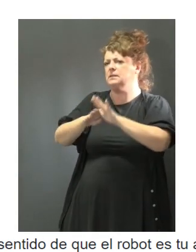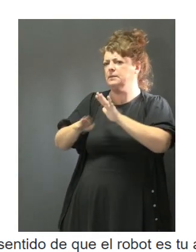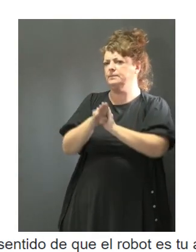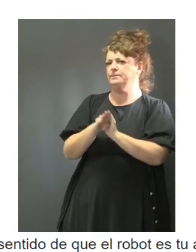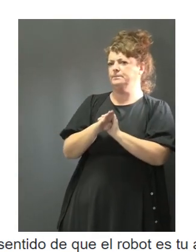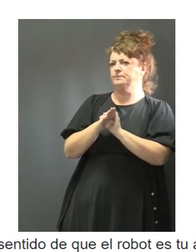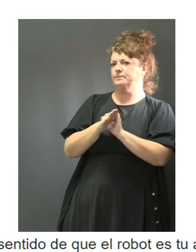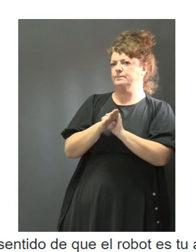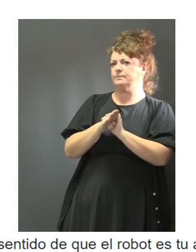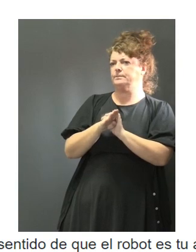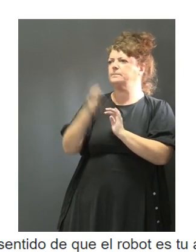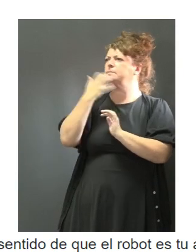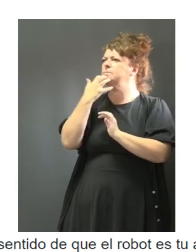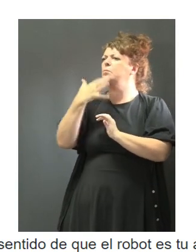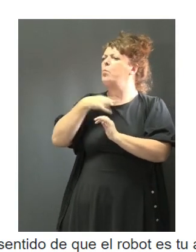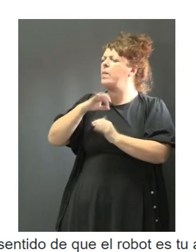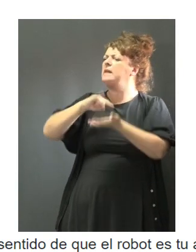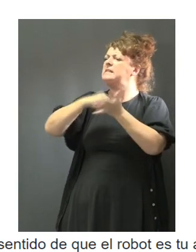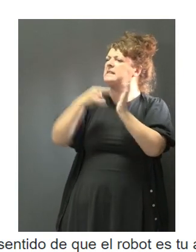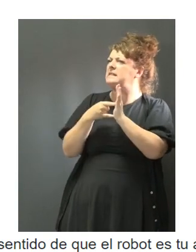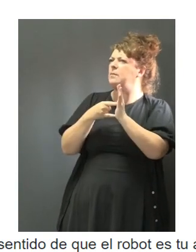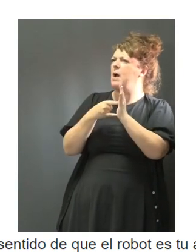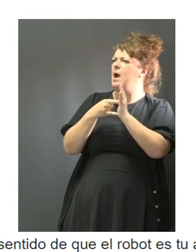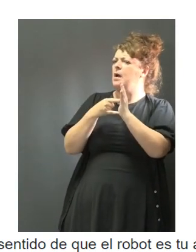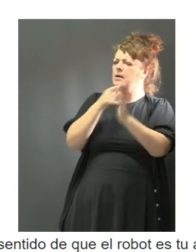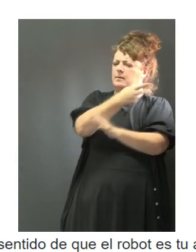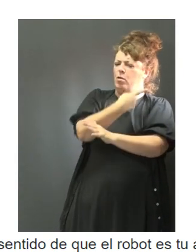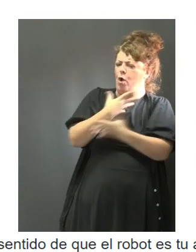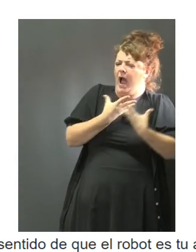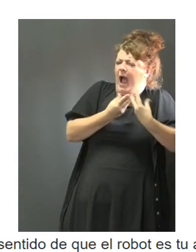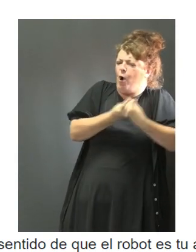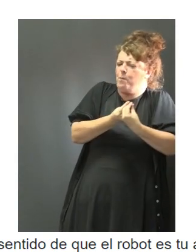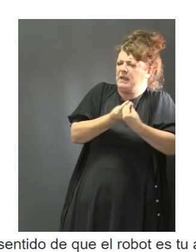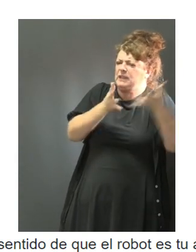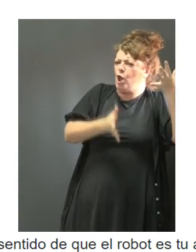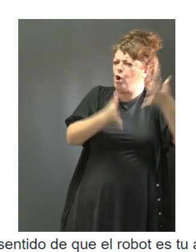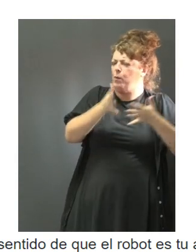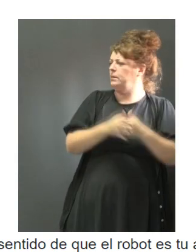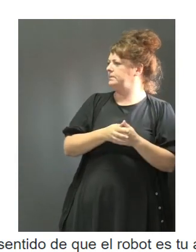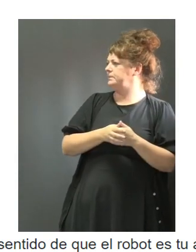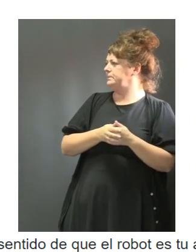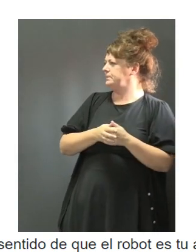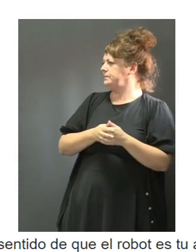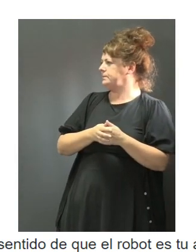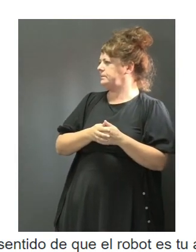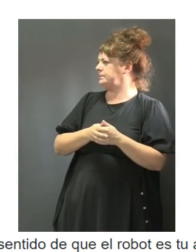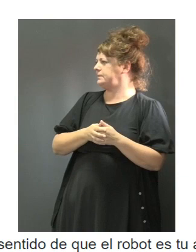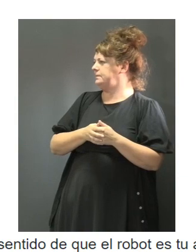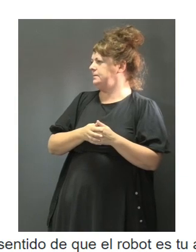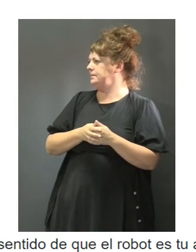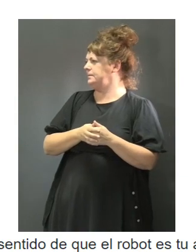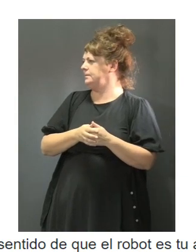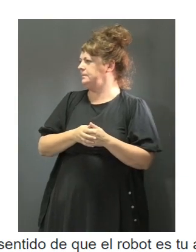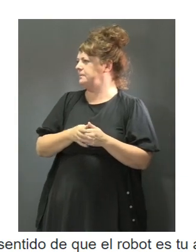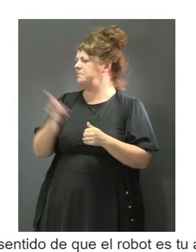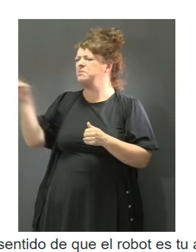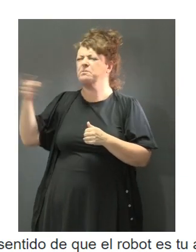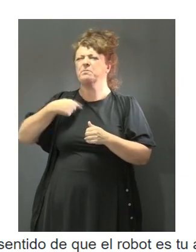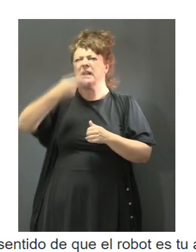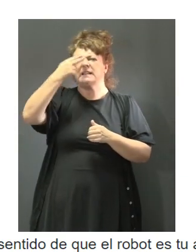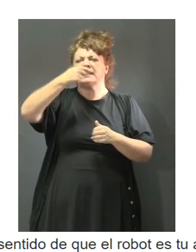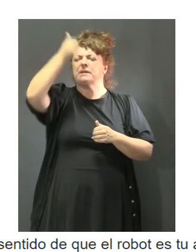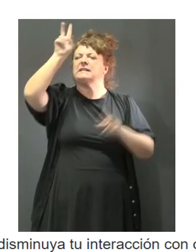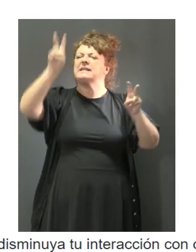viendo si podríamos tener sistemas que sean acompañantes, en cierto modo. Nosotros estamos más interesados en esta otra parte de mediación,